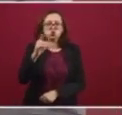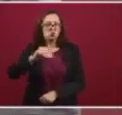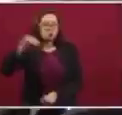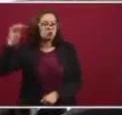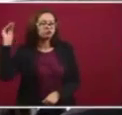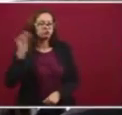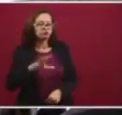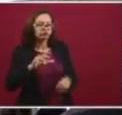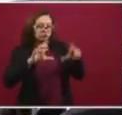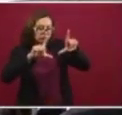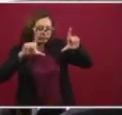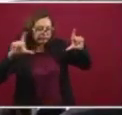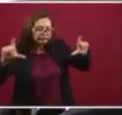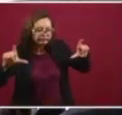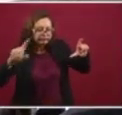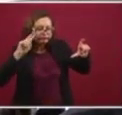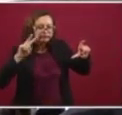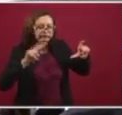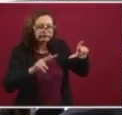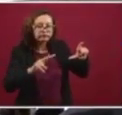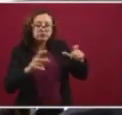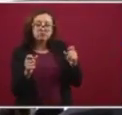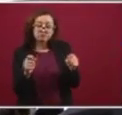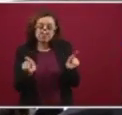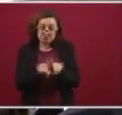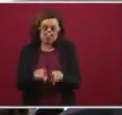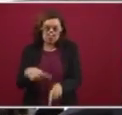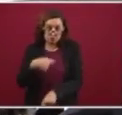Hasta el presidente,